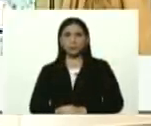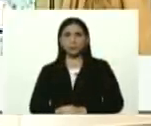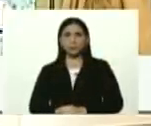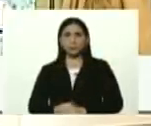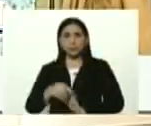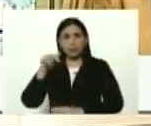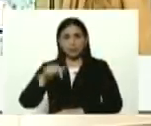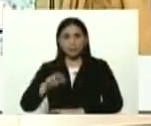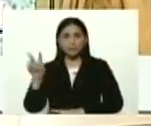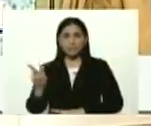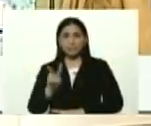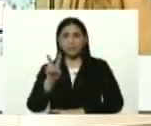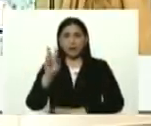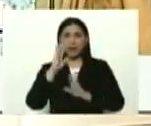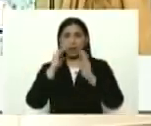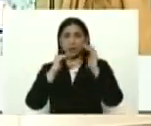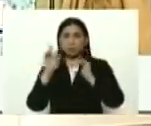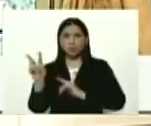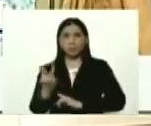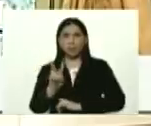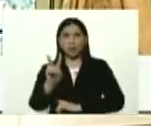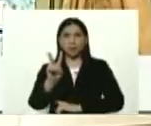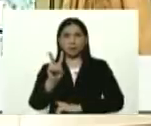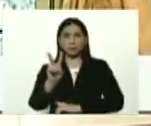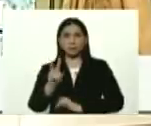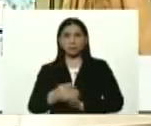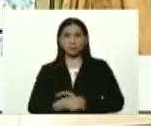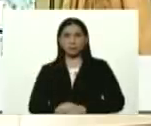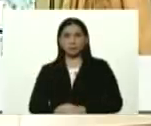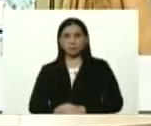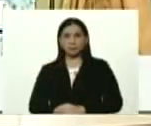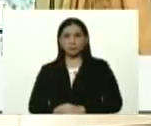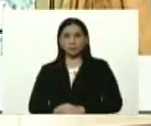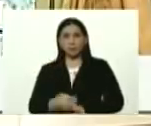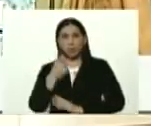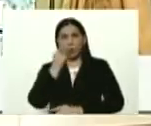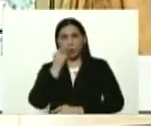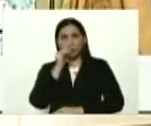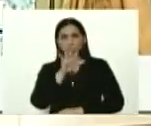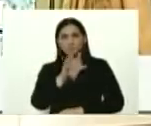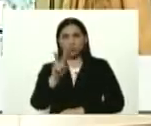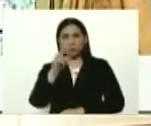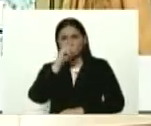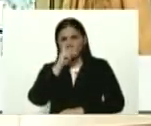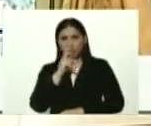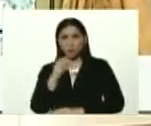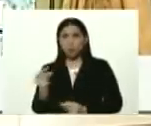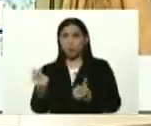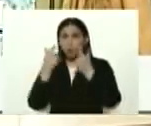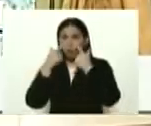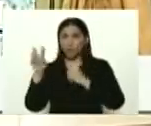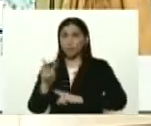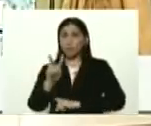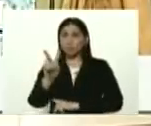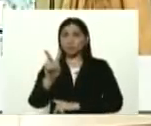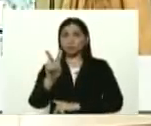Aquí en el Valle, atención el Valle, mi parroquia. Hombre de 52 años, mosca el Valle, pues.